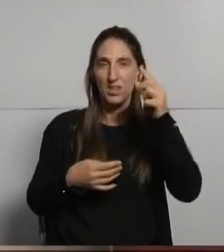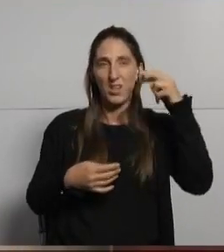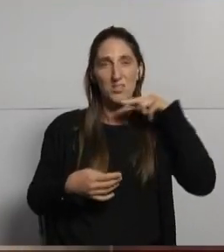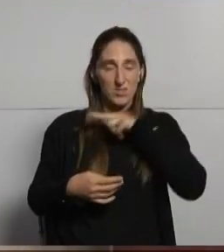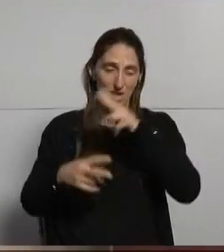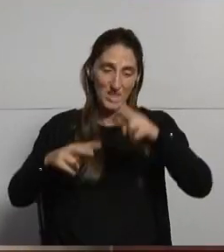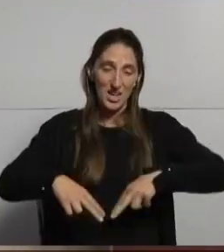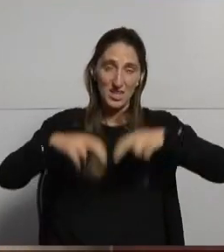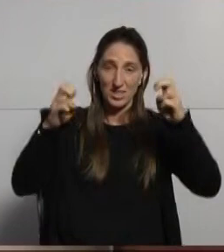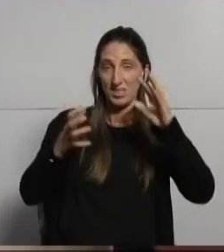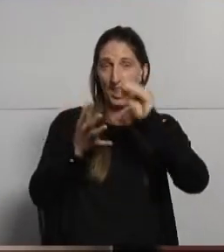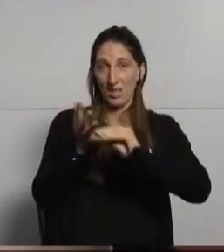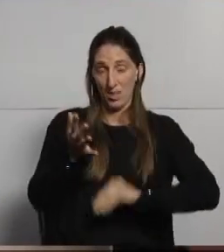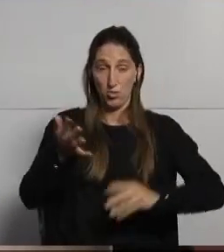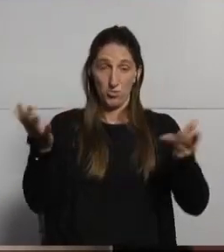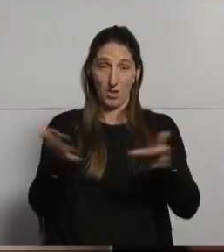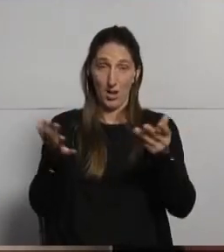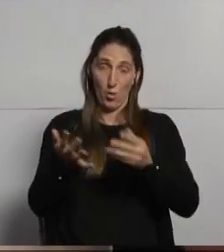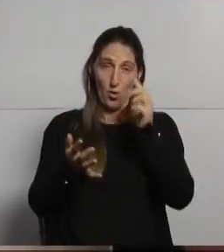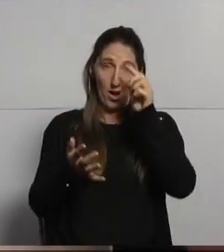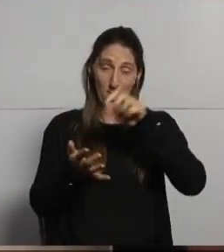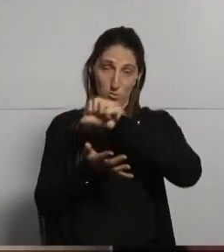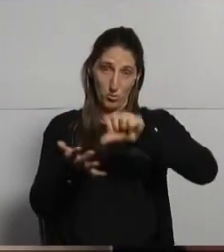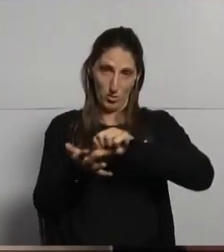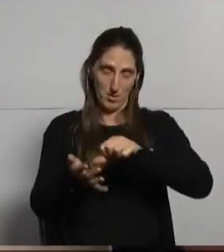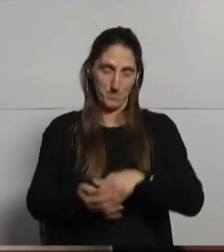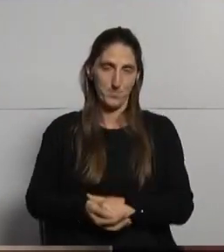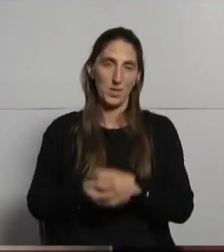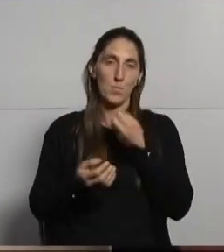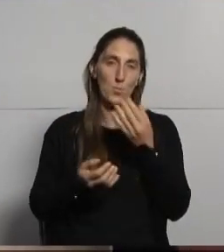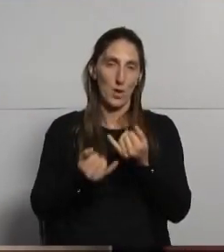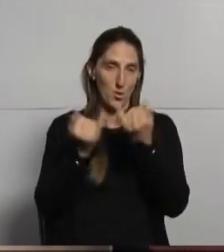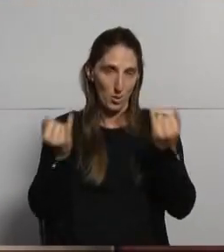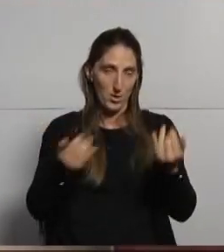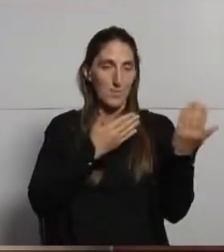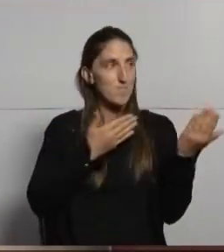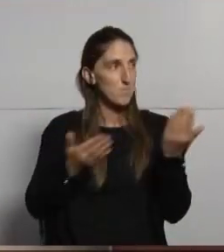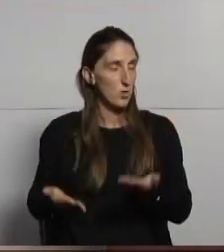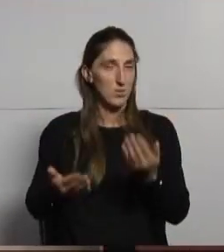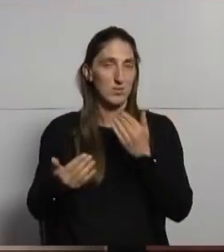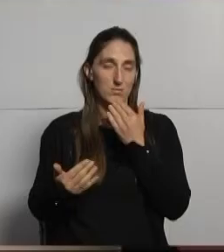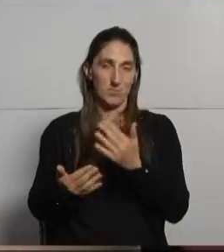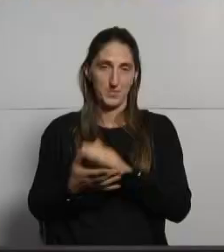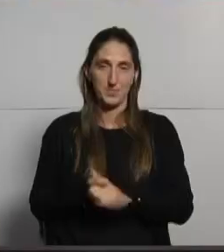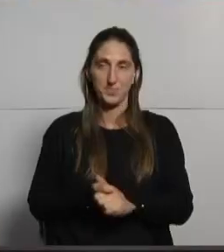de datos en el contexto actual de la ciudad. Buenos días, Benjamín, y adelante. Muchas gracias, Martín, por la introducción.